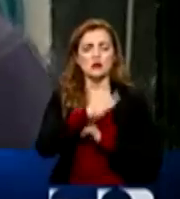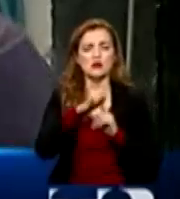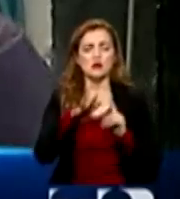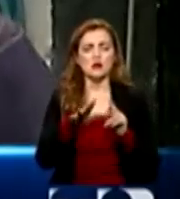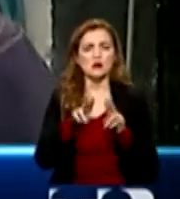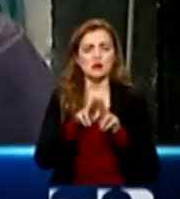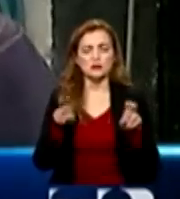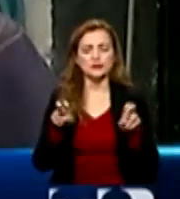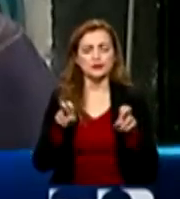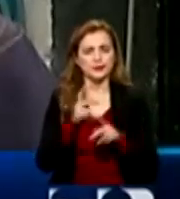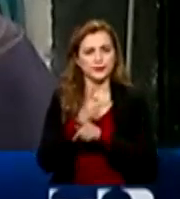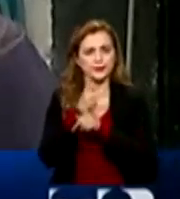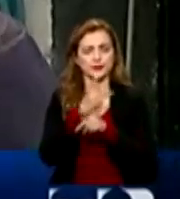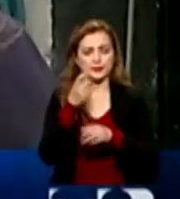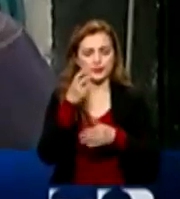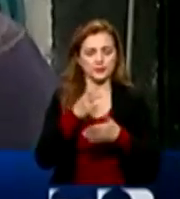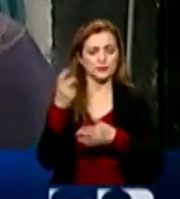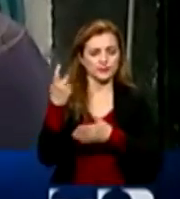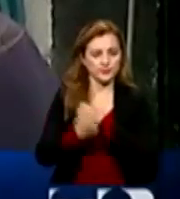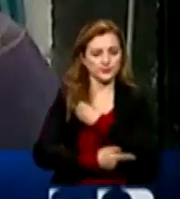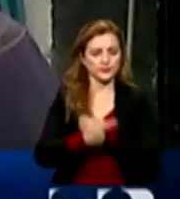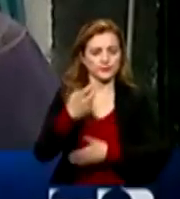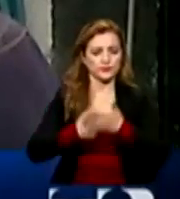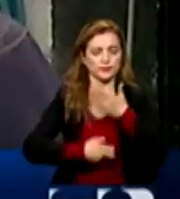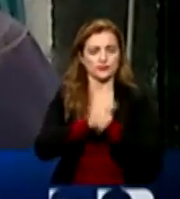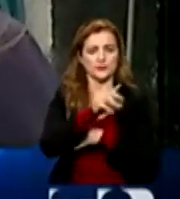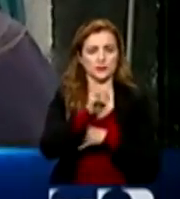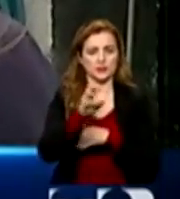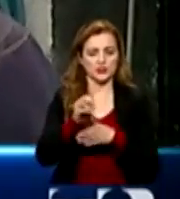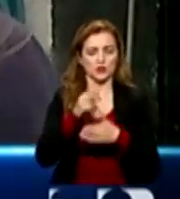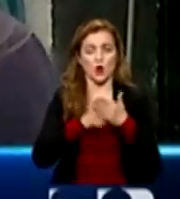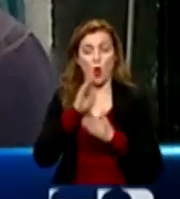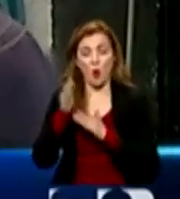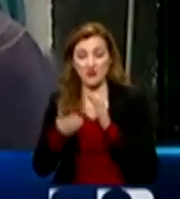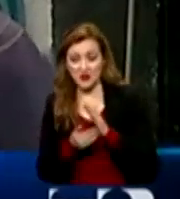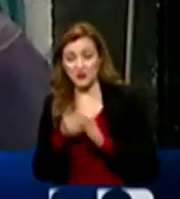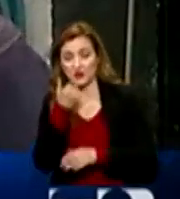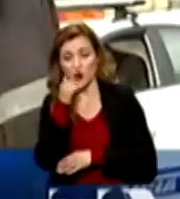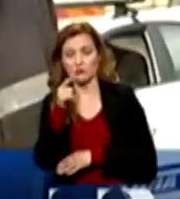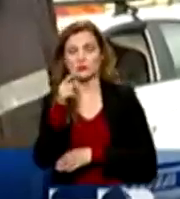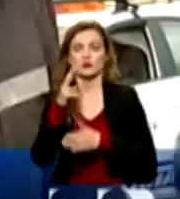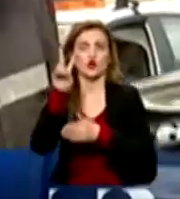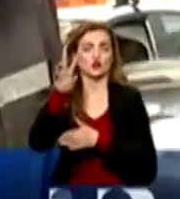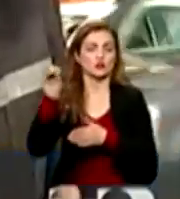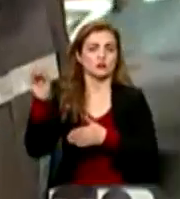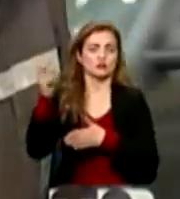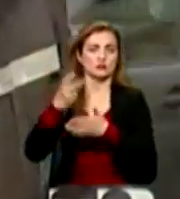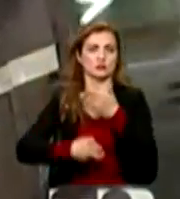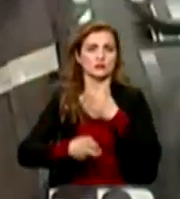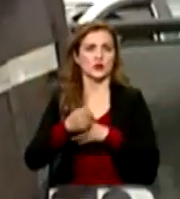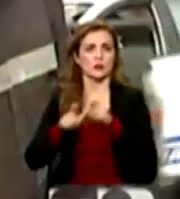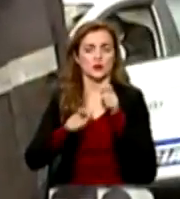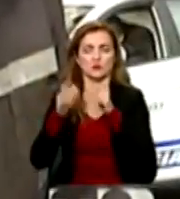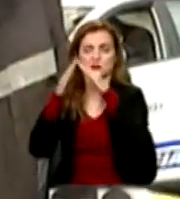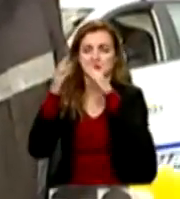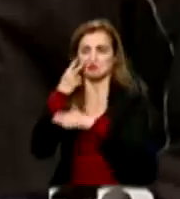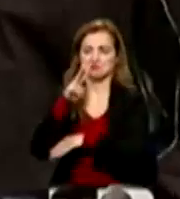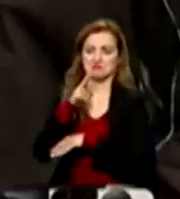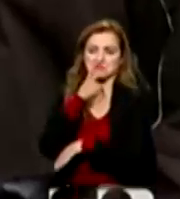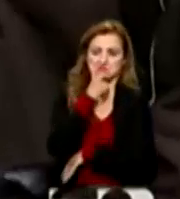ciudad, sancionada con una multa de $100 y por cada reincidencia $200. Los vecinos que observaron el